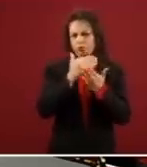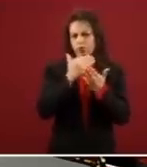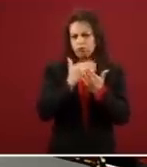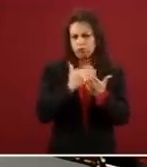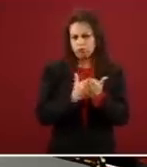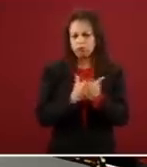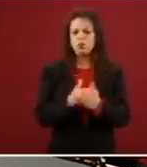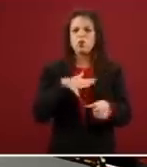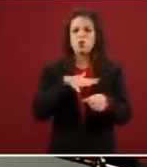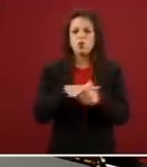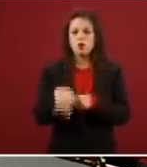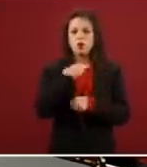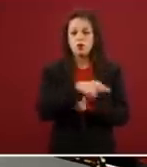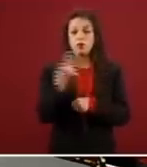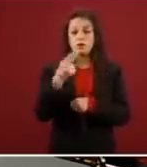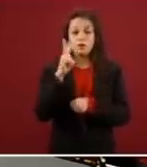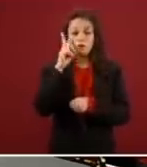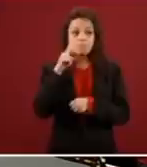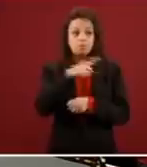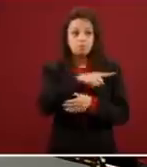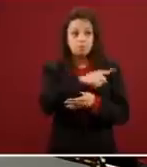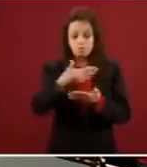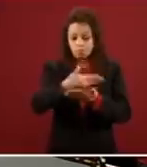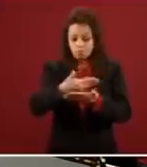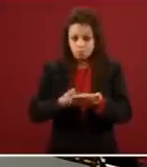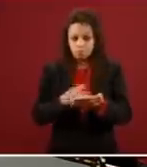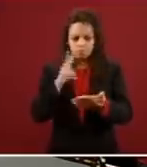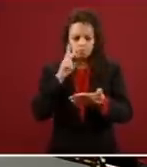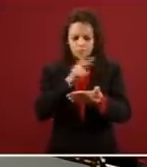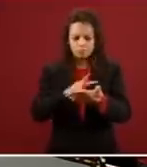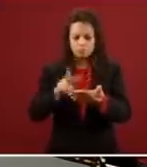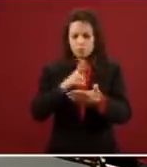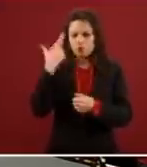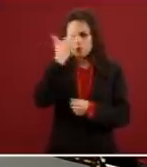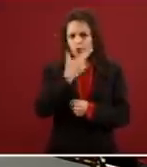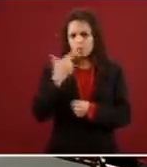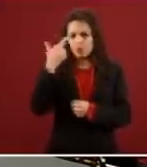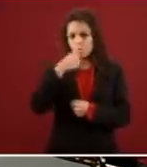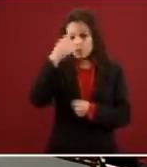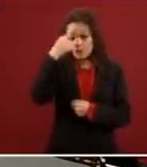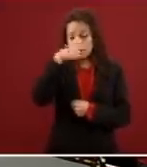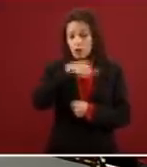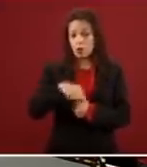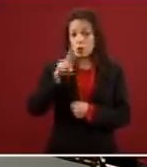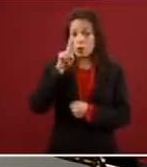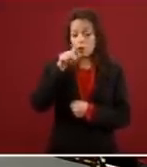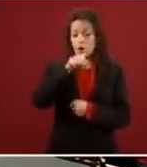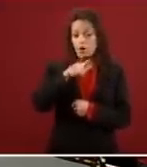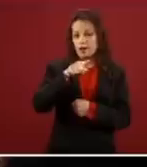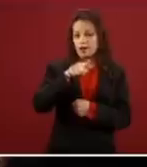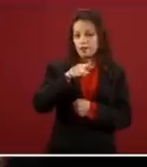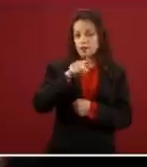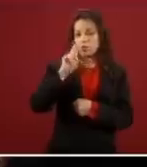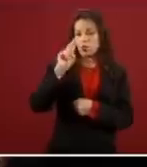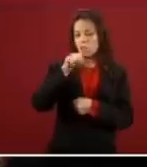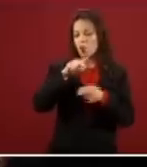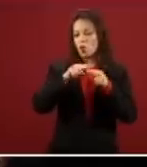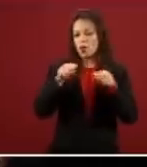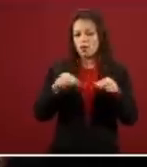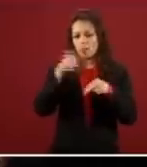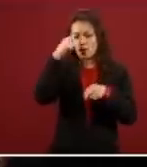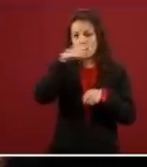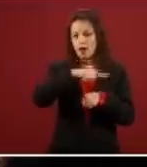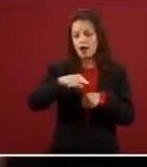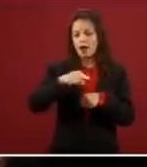el recibir las vistas que den tanto la Unidad de Inteligencia Financiera como el Instituto Mexicano del Seguro Social, así como el